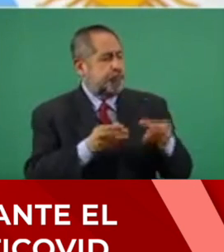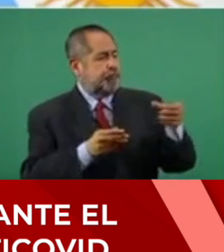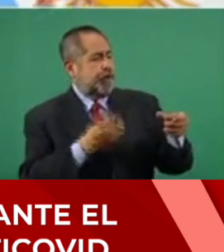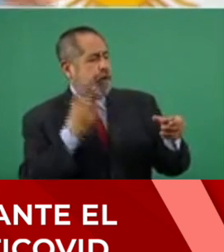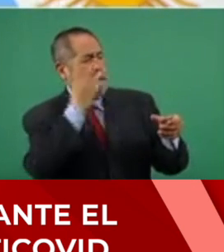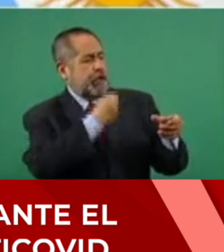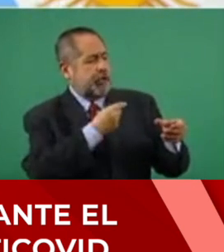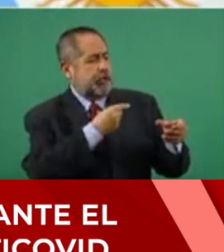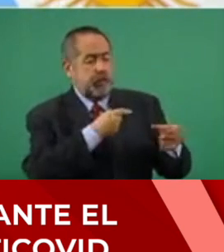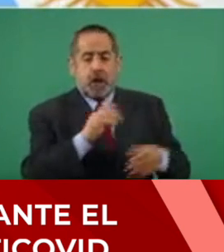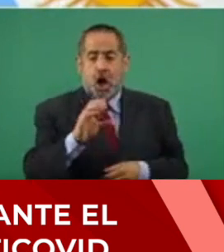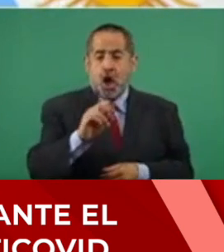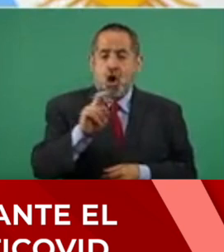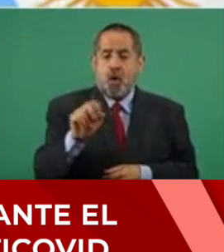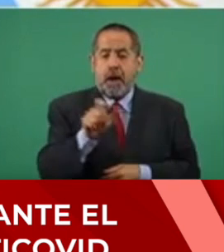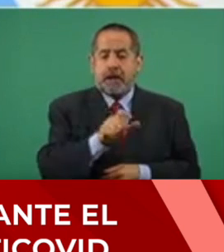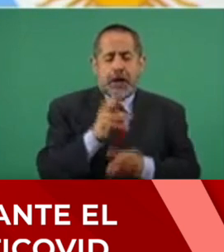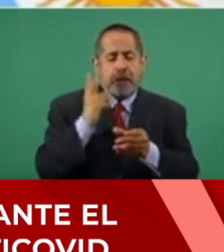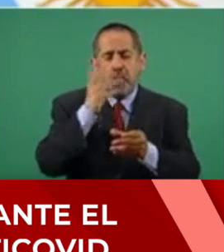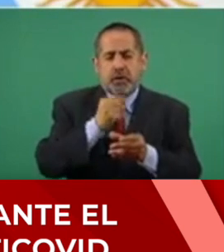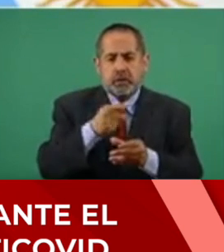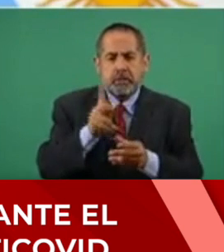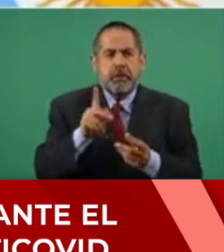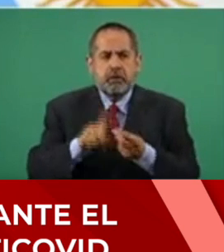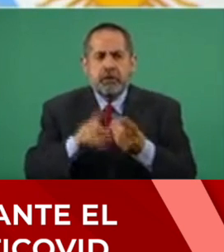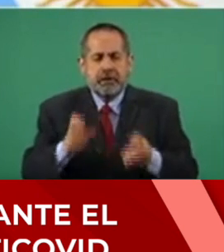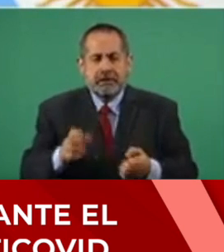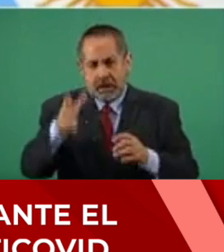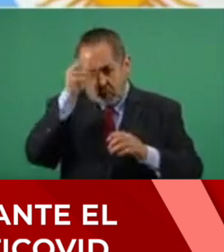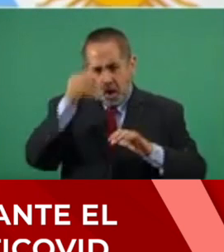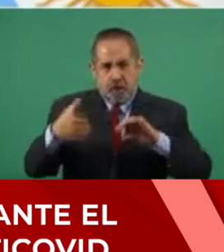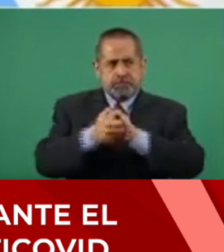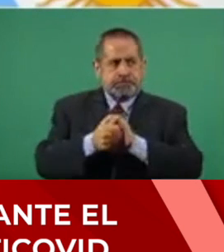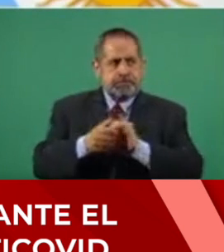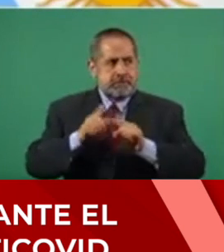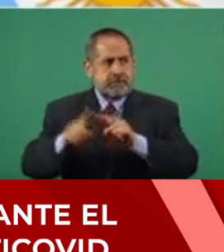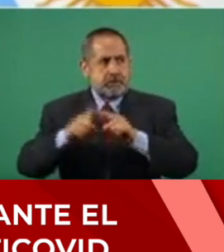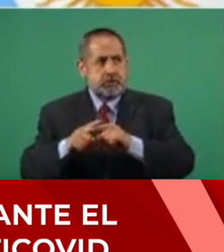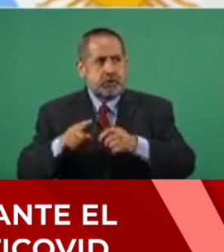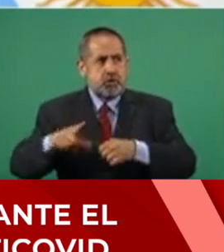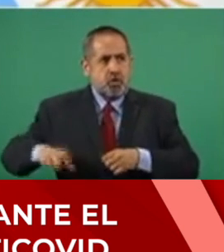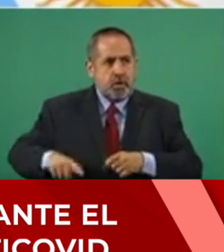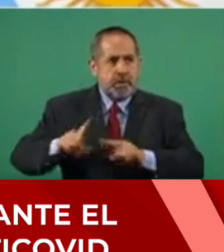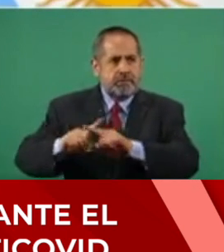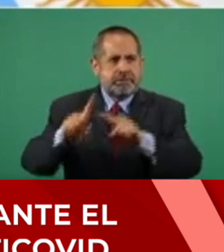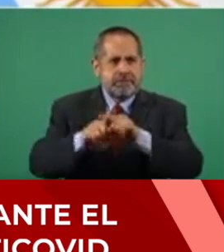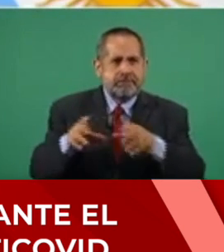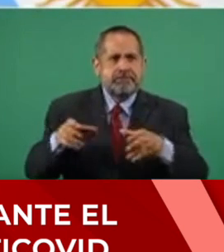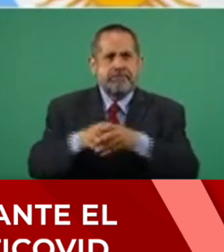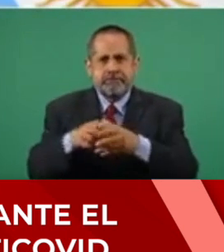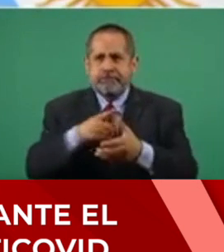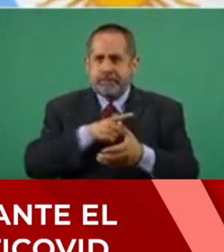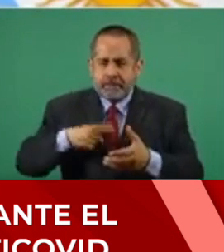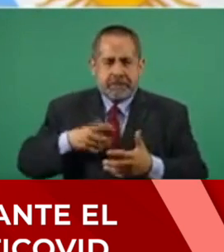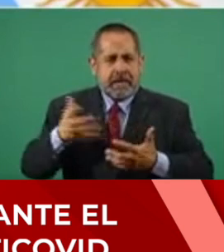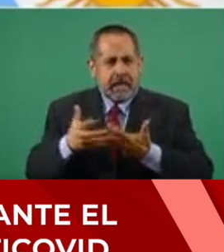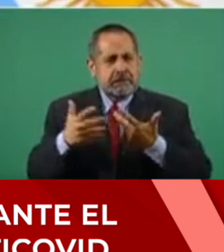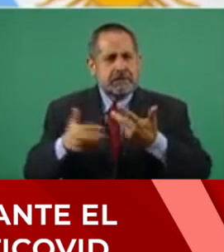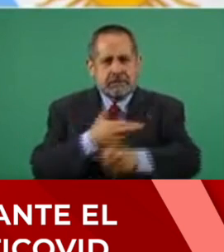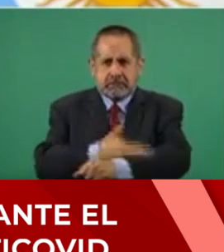y es un acuerdo de todos los gobiernos que se tienen que hacer valer